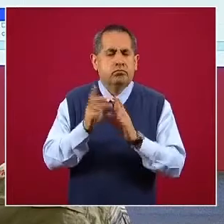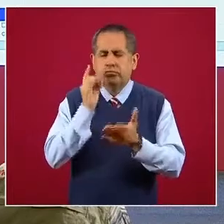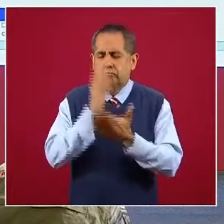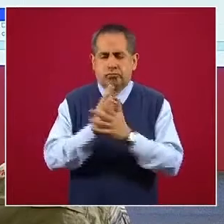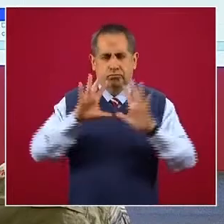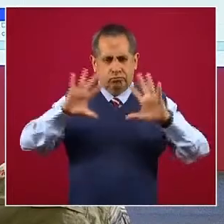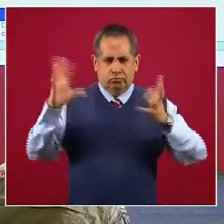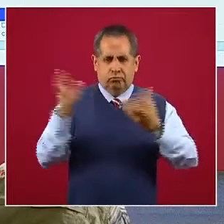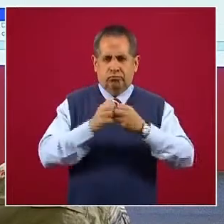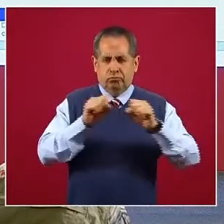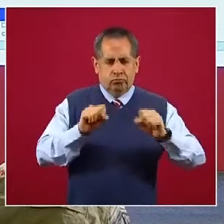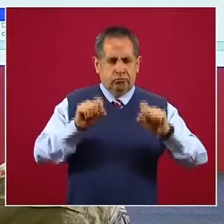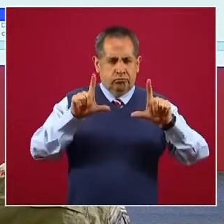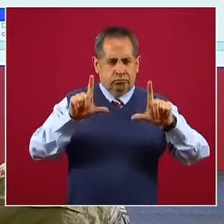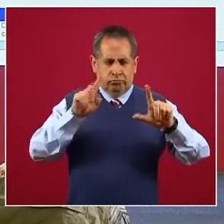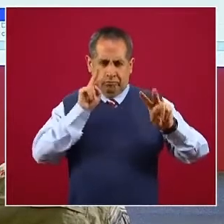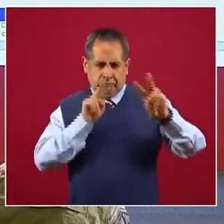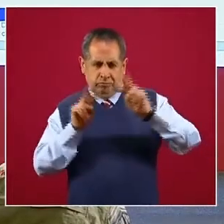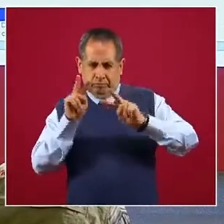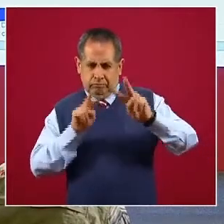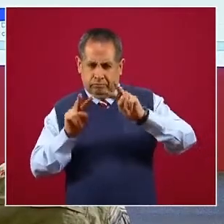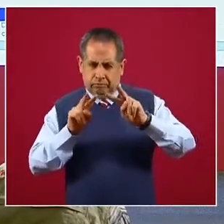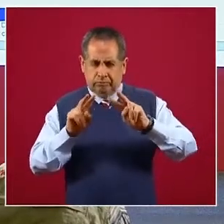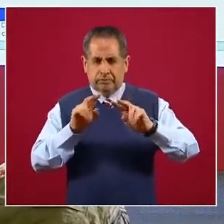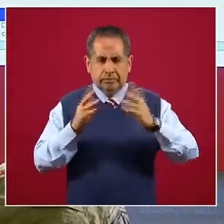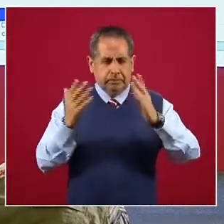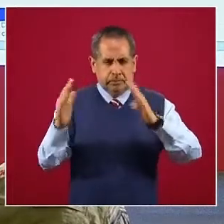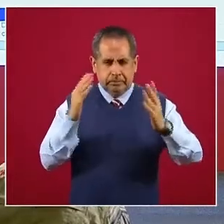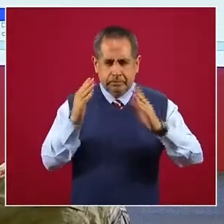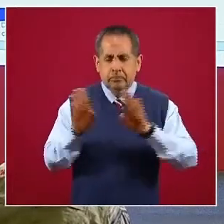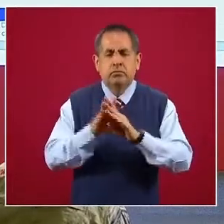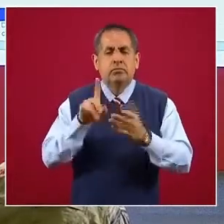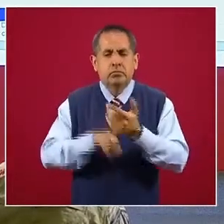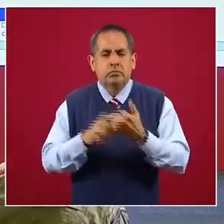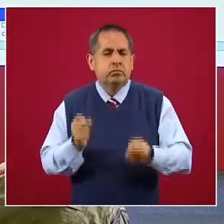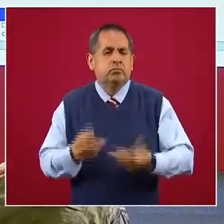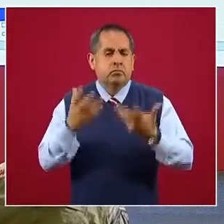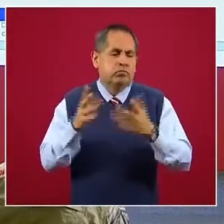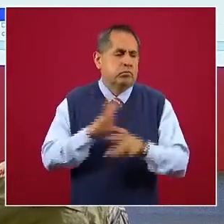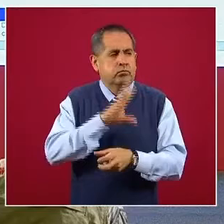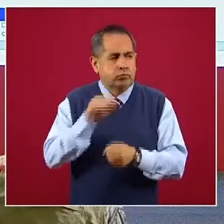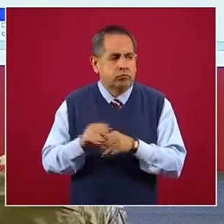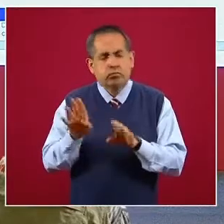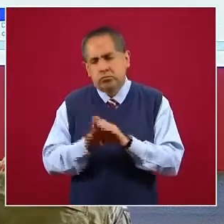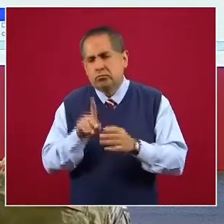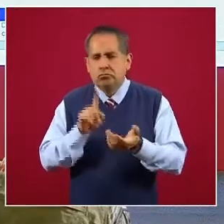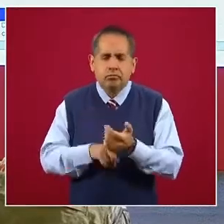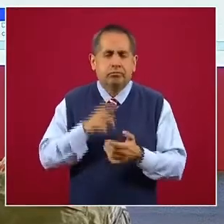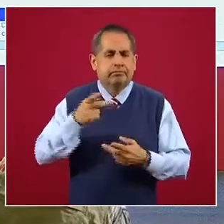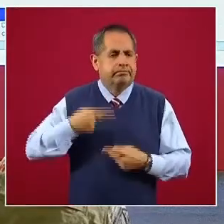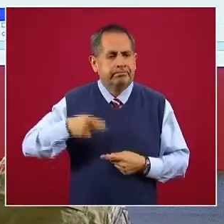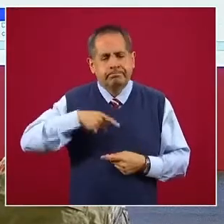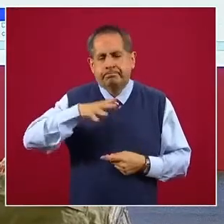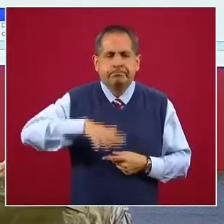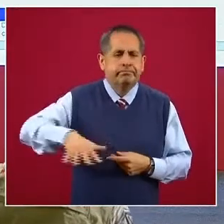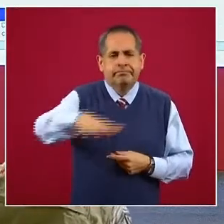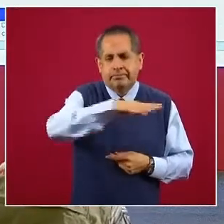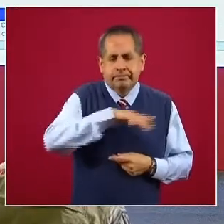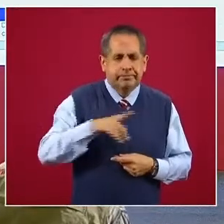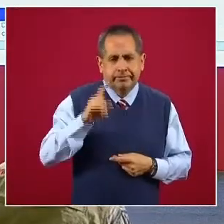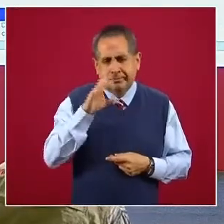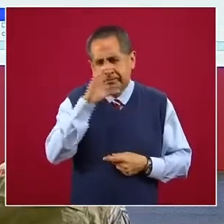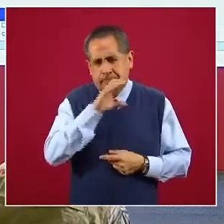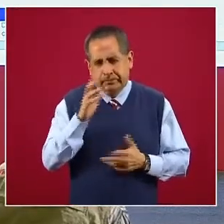sola imagen, para propósitos comparativos, los distintos conjuntos de que se compone las personas que